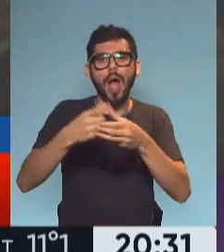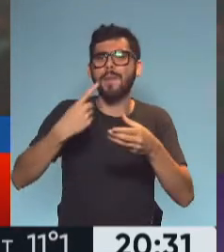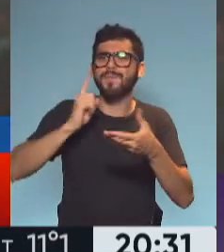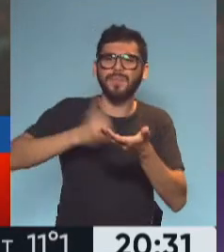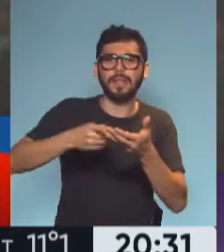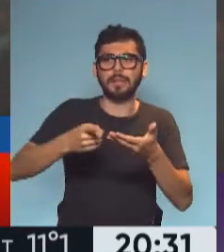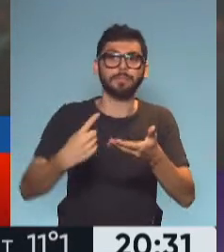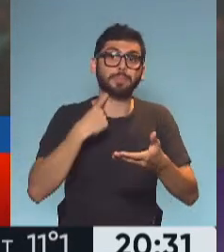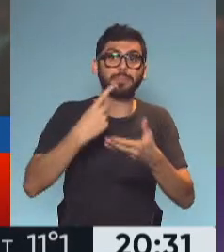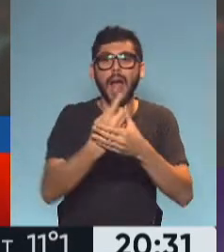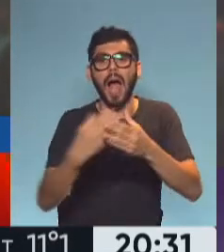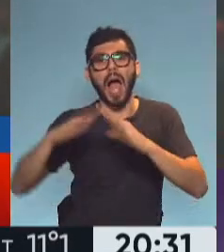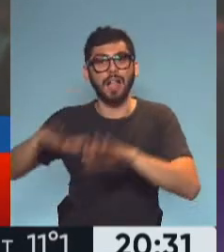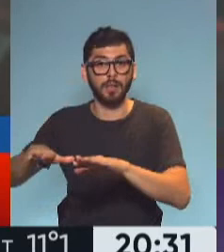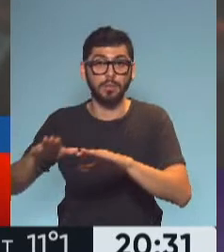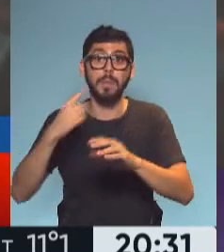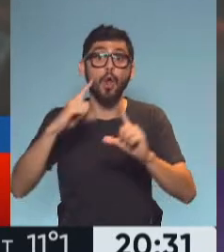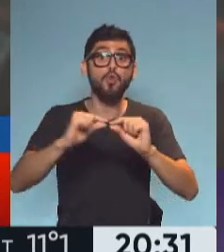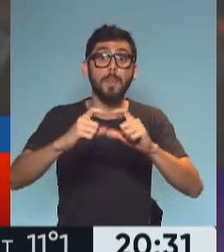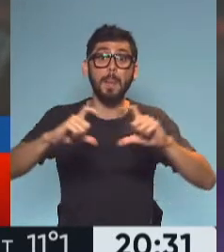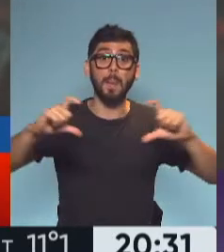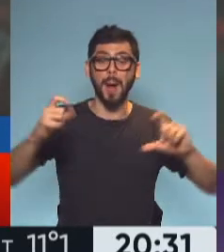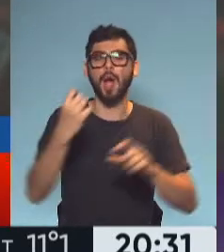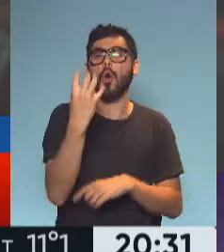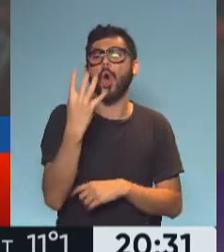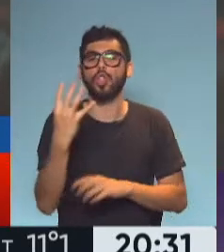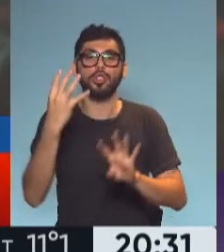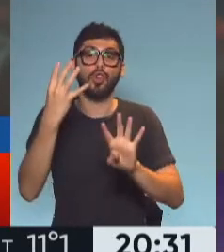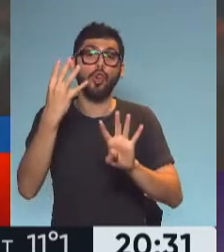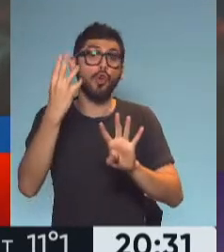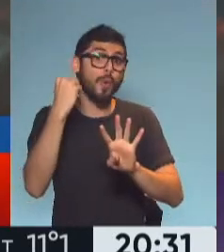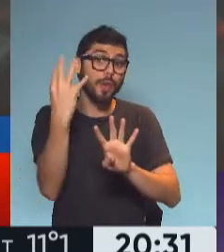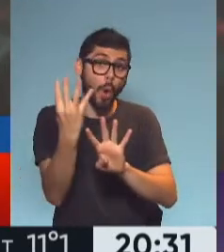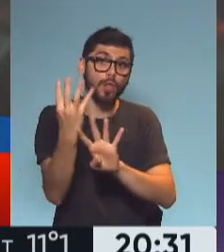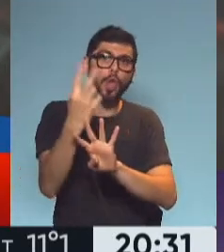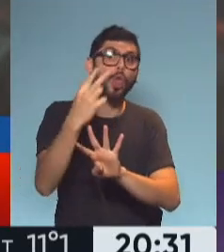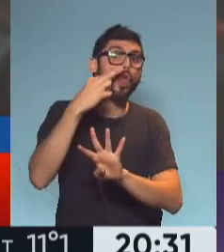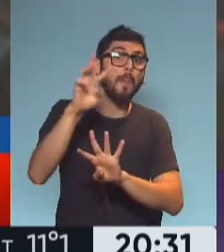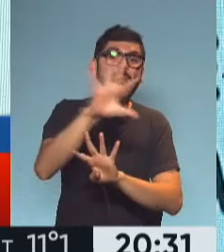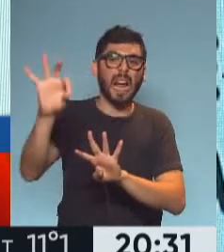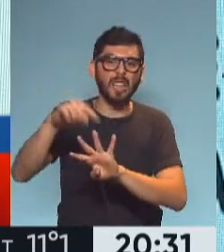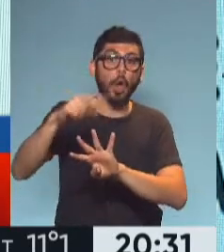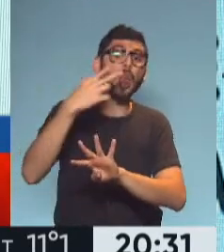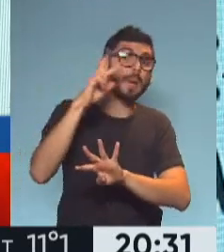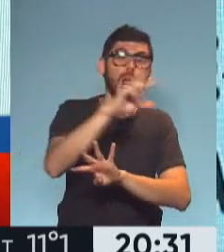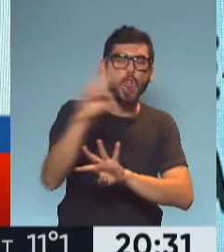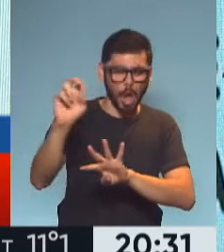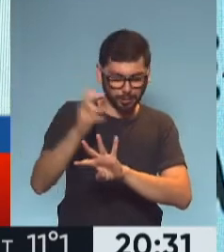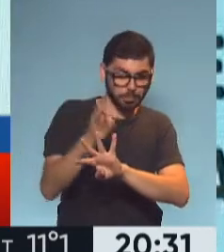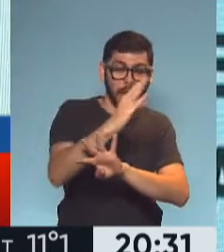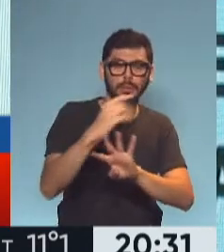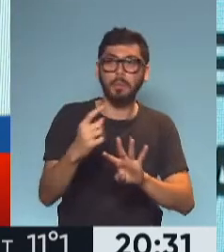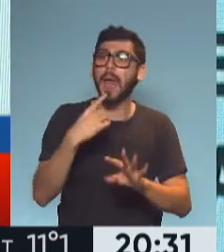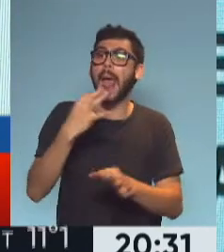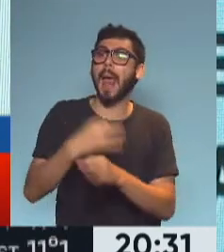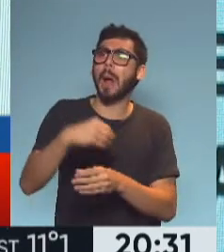aisladas. 494, 2.500, 3.200, 3.800. Que me cuenten eso de que en el colegio no se infecta a nadie, para mí es